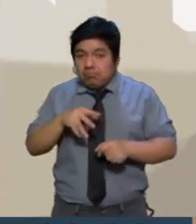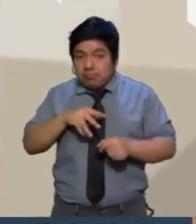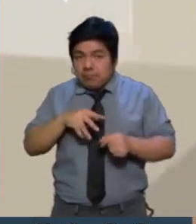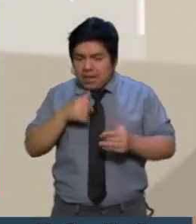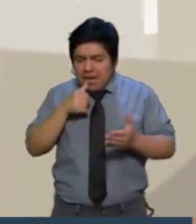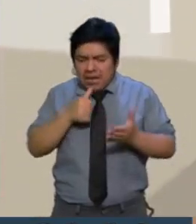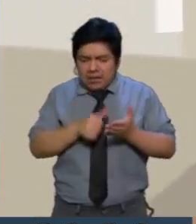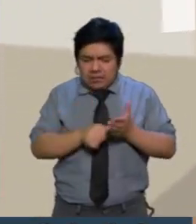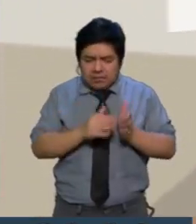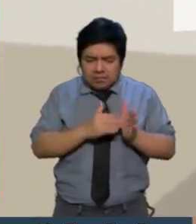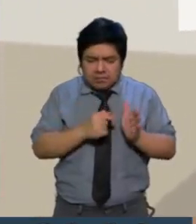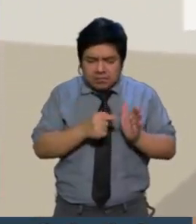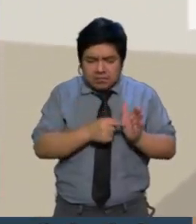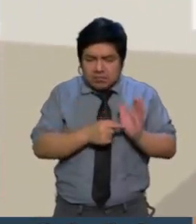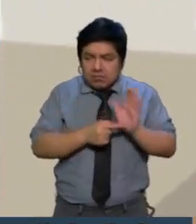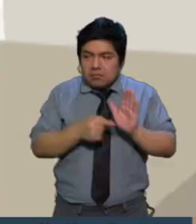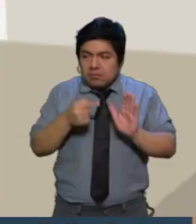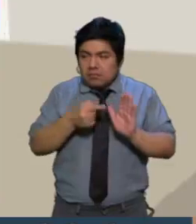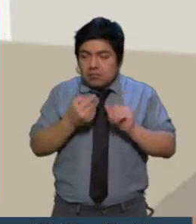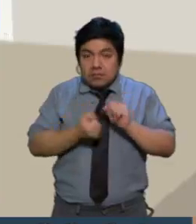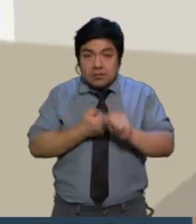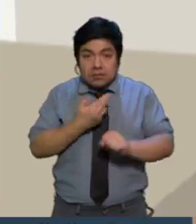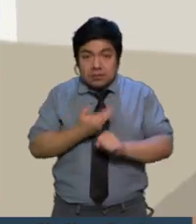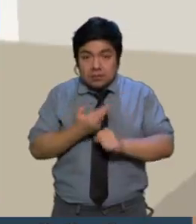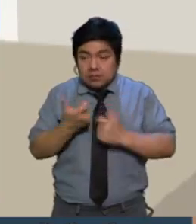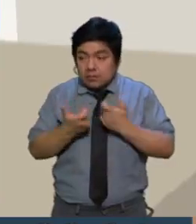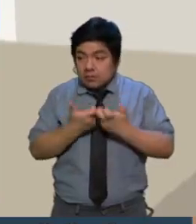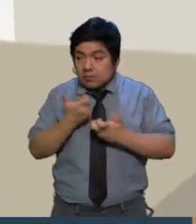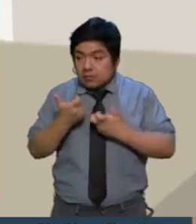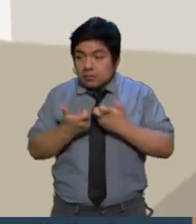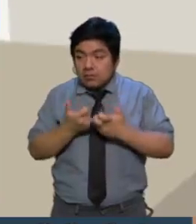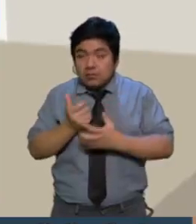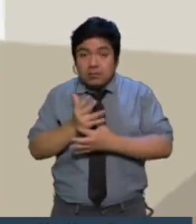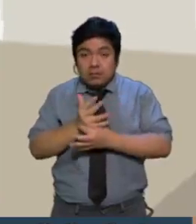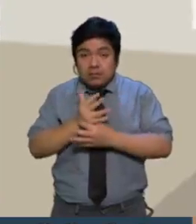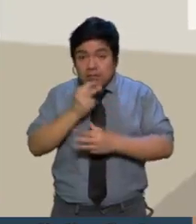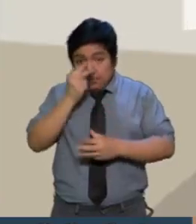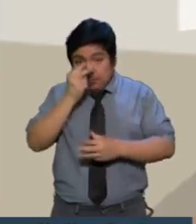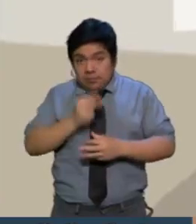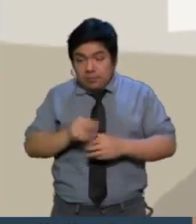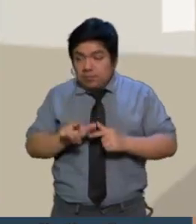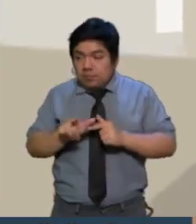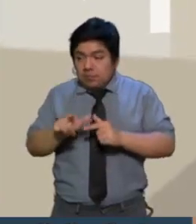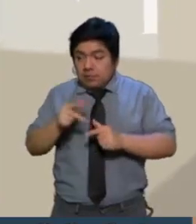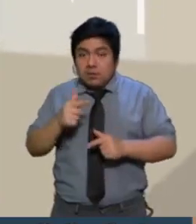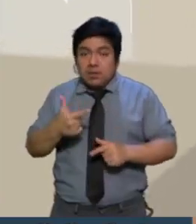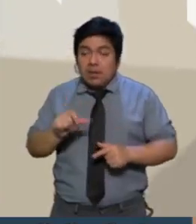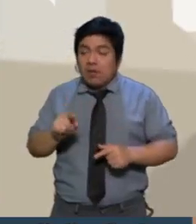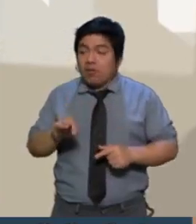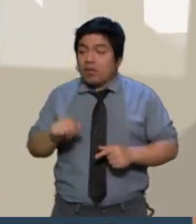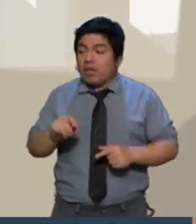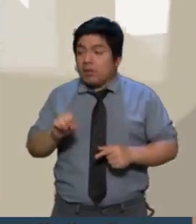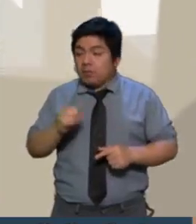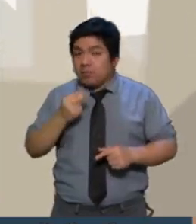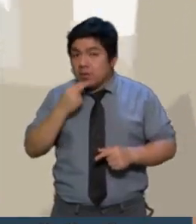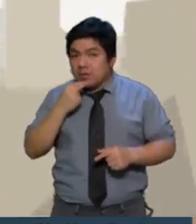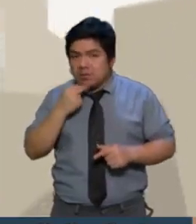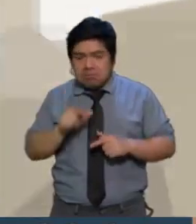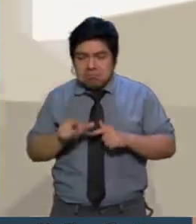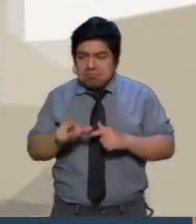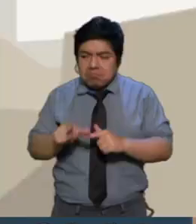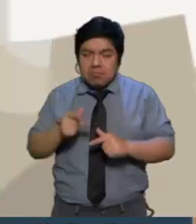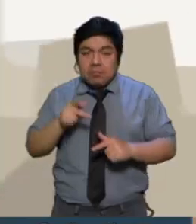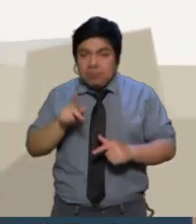comunicado de la Secretaría de Economía indicando que México continuará con el uso del glifosato.